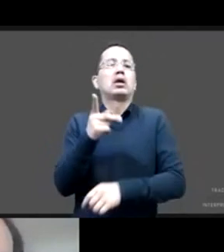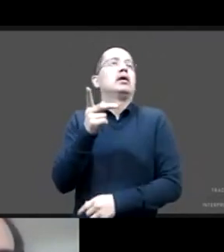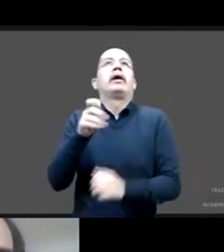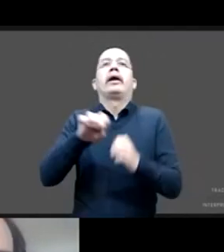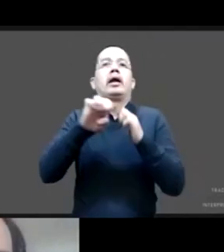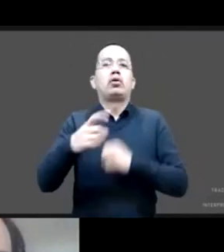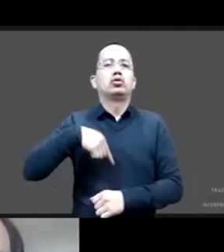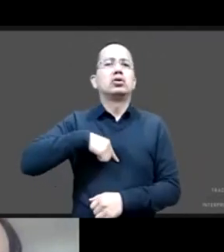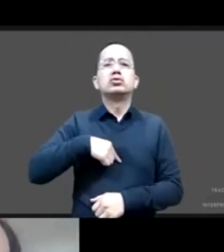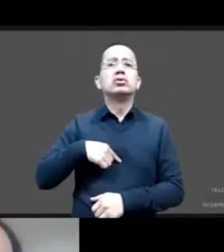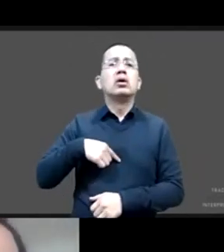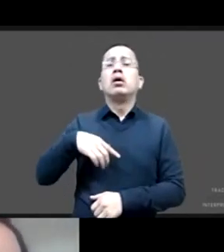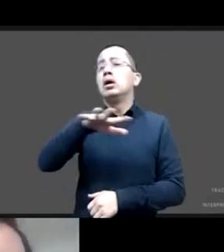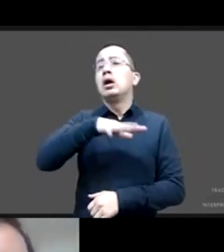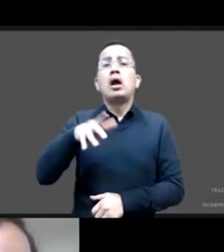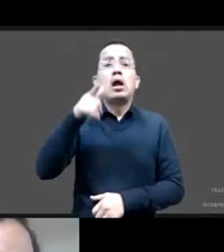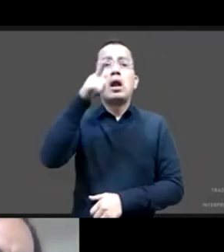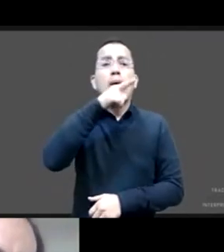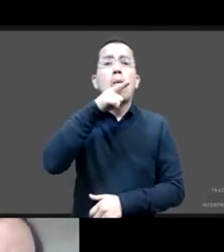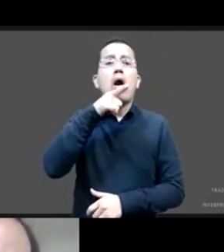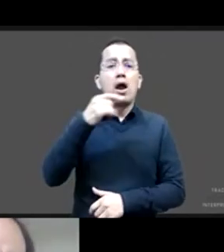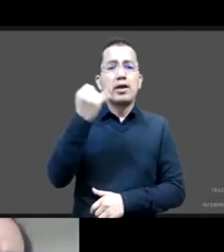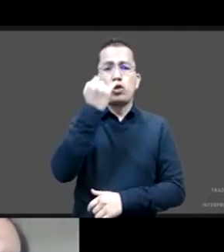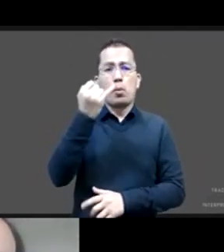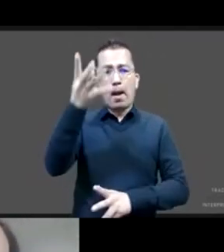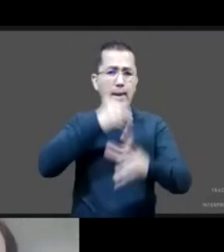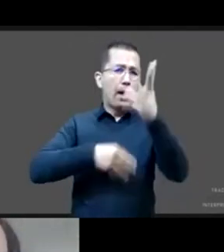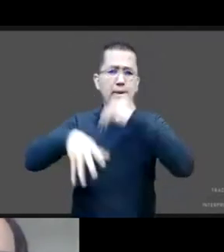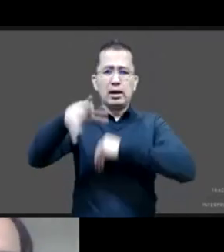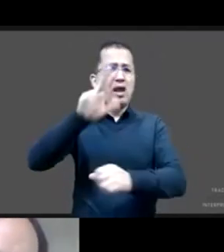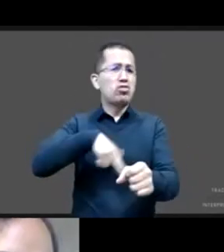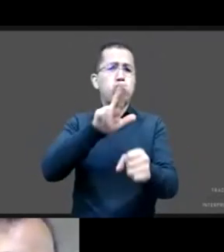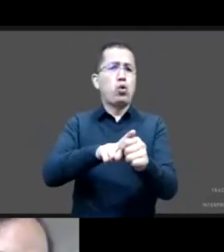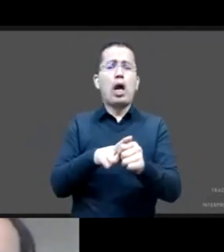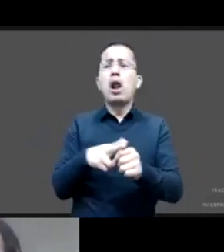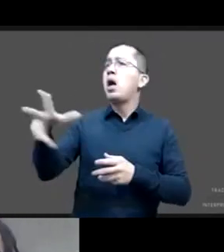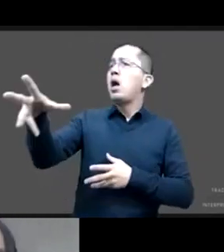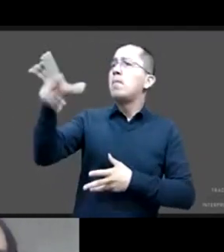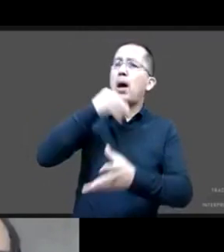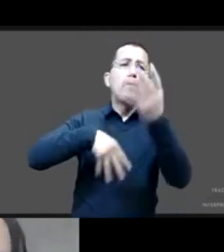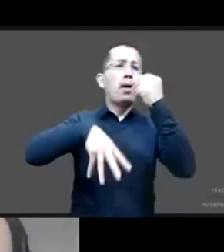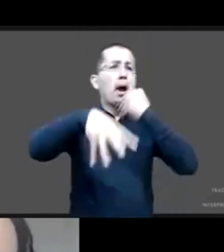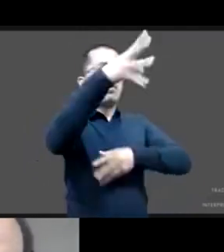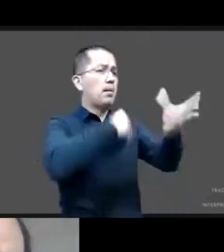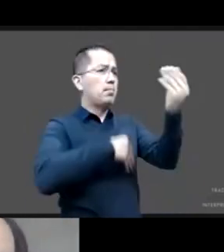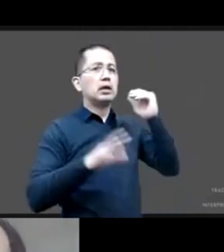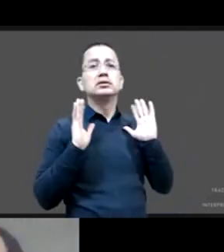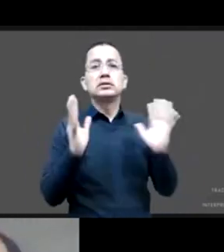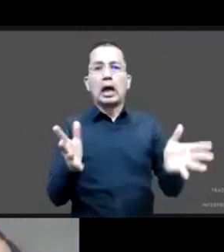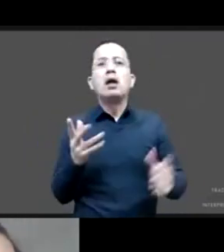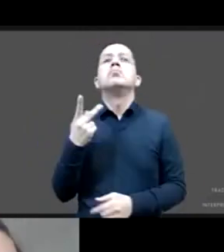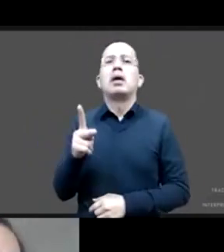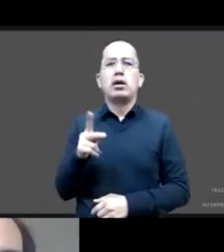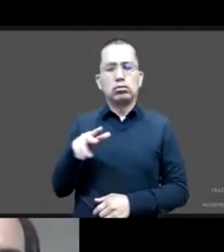en el mundo cultural esfuerzos más bien institucionales y deliberados como los de la escuela o como los de los programas de protección o como